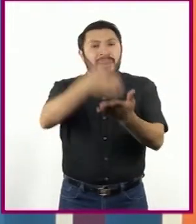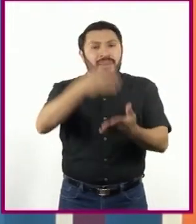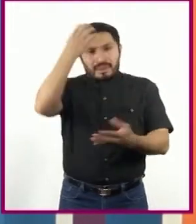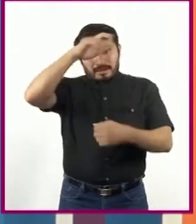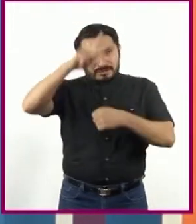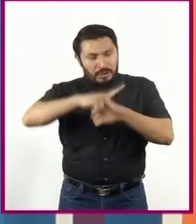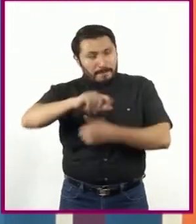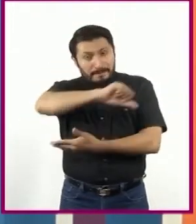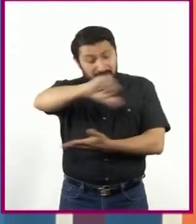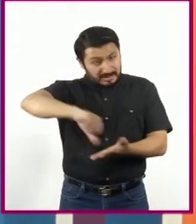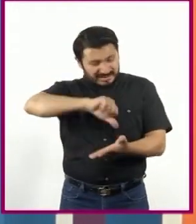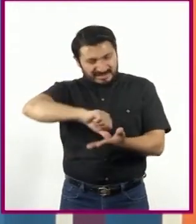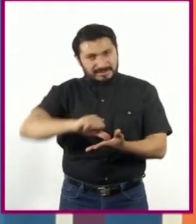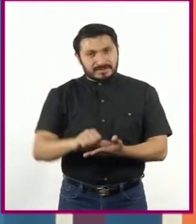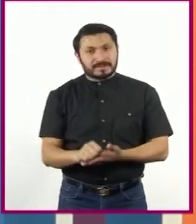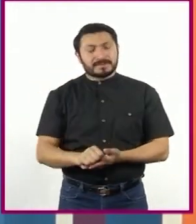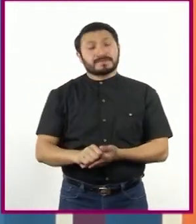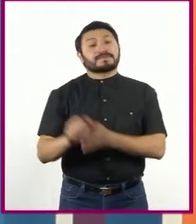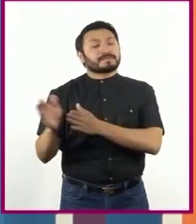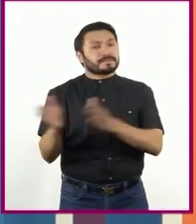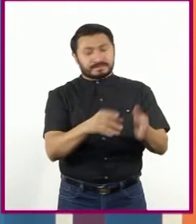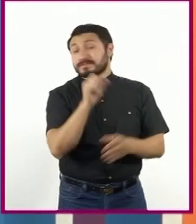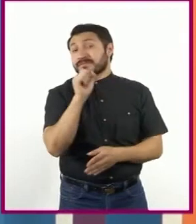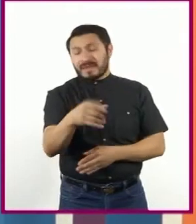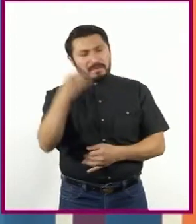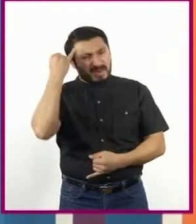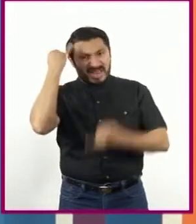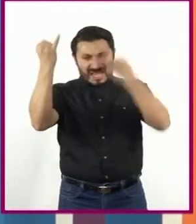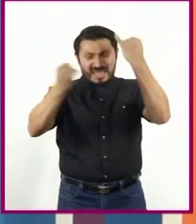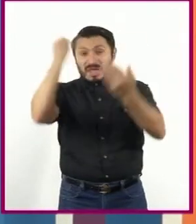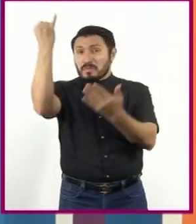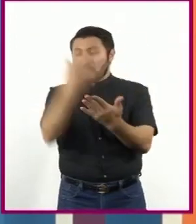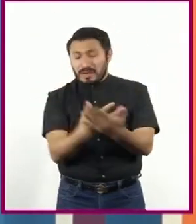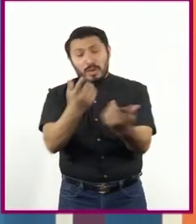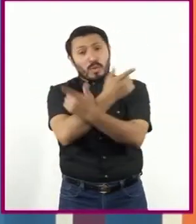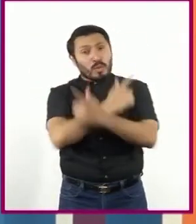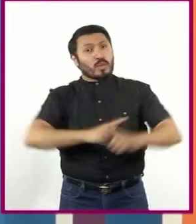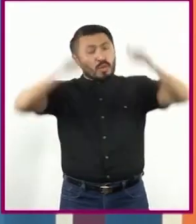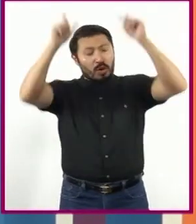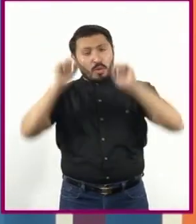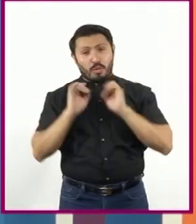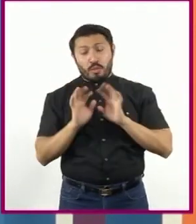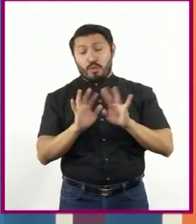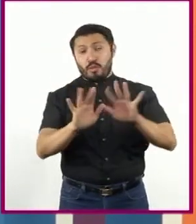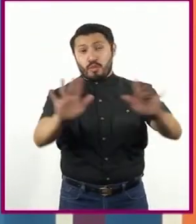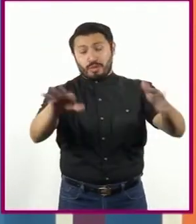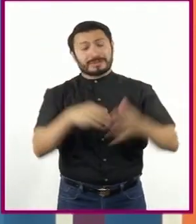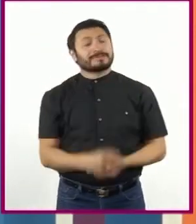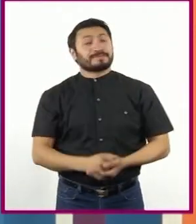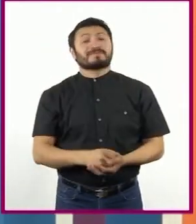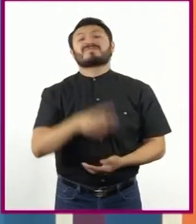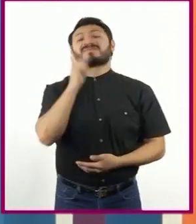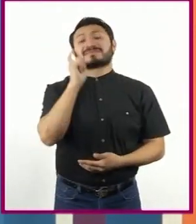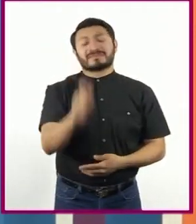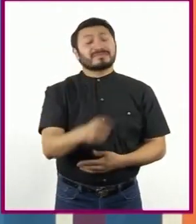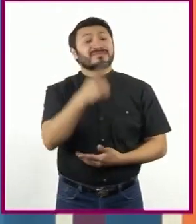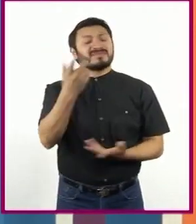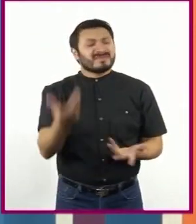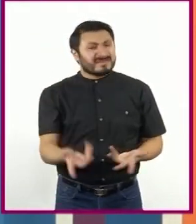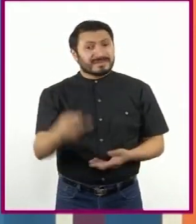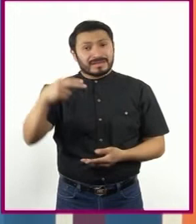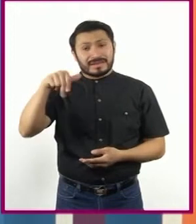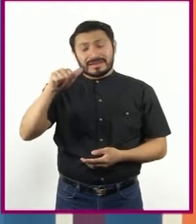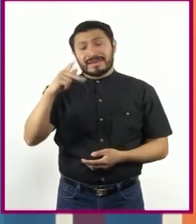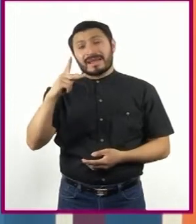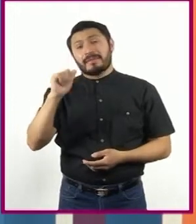por otro, se difundieron las ideas de la Ilustración y el liberalismo. Como tal, Bonaparte llevó a